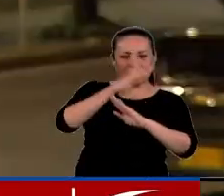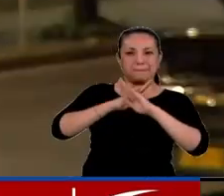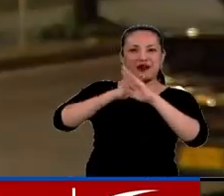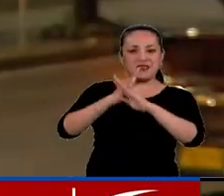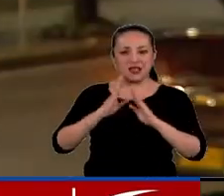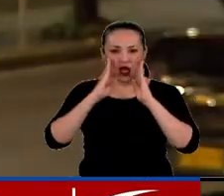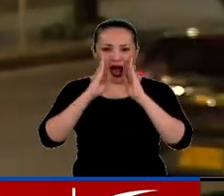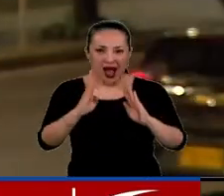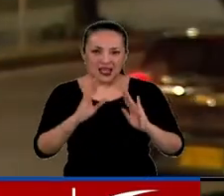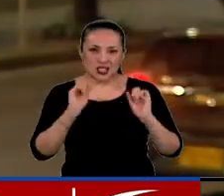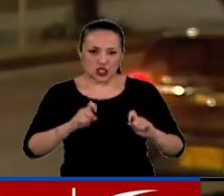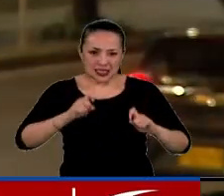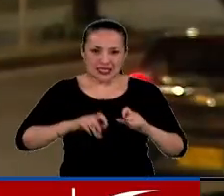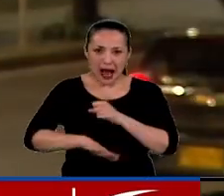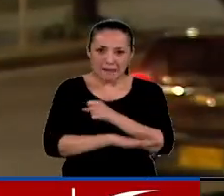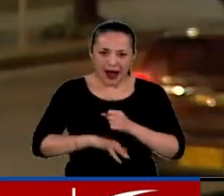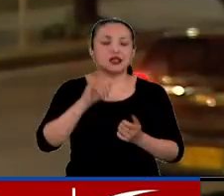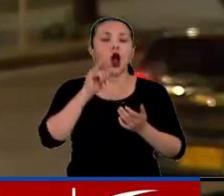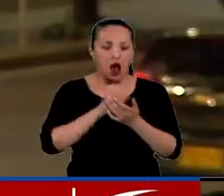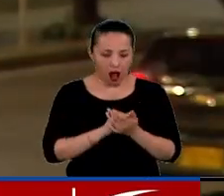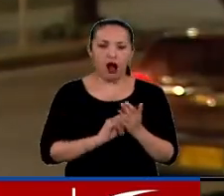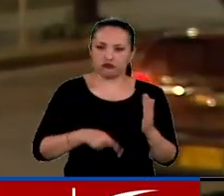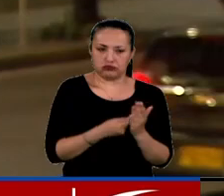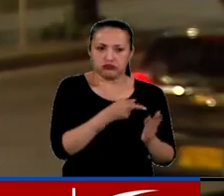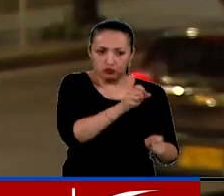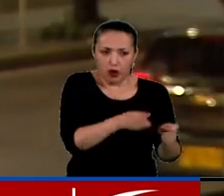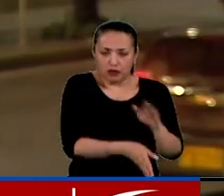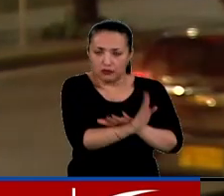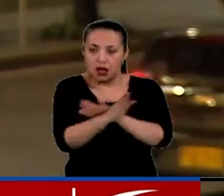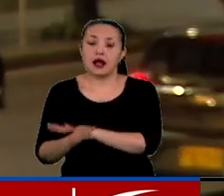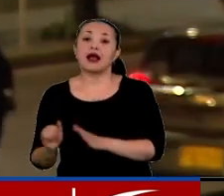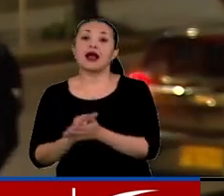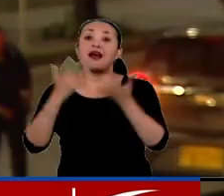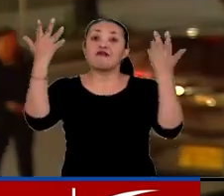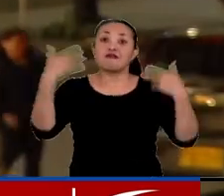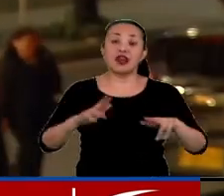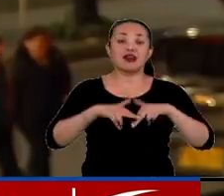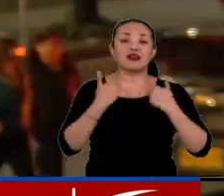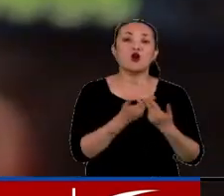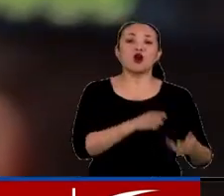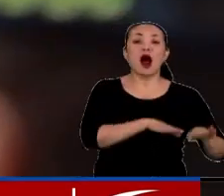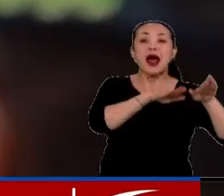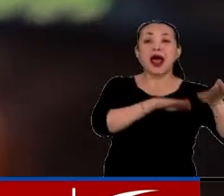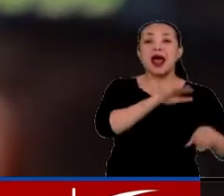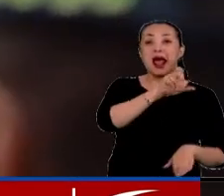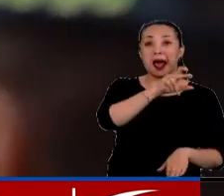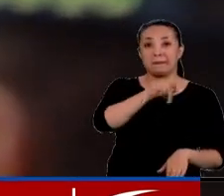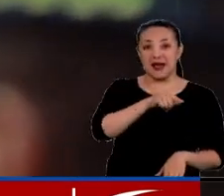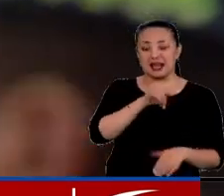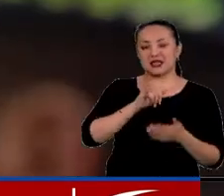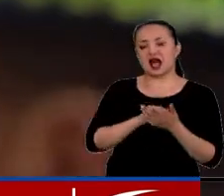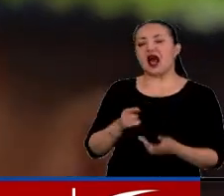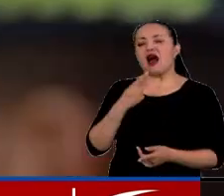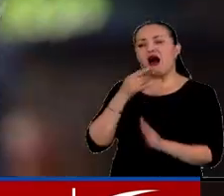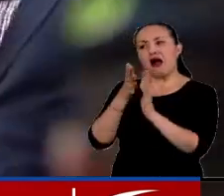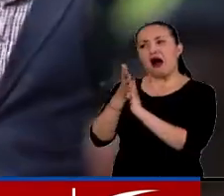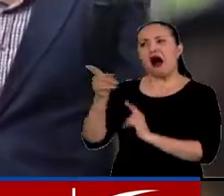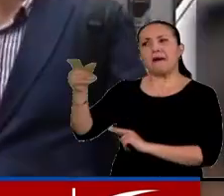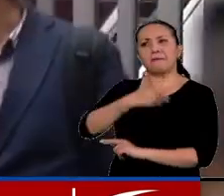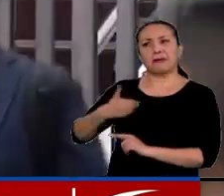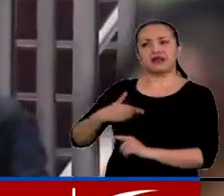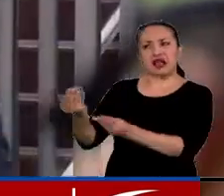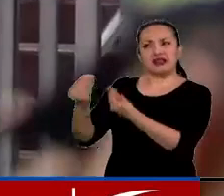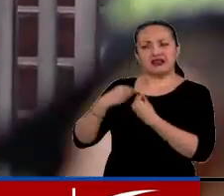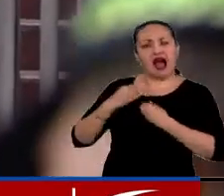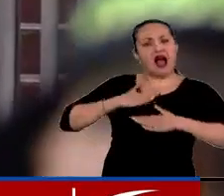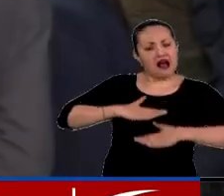primaria. Al salir de la reunión, los representantes de las EPS dijeron que aunque este anuncio les genera tranquilidad, que van a poder